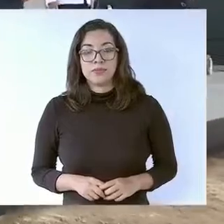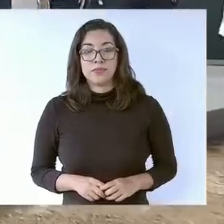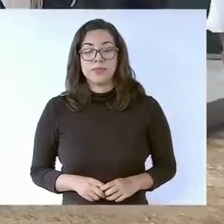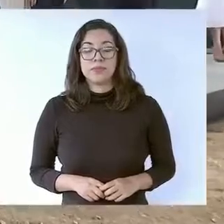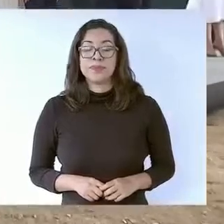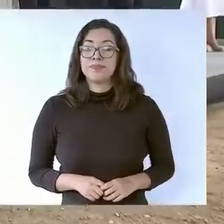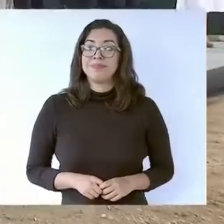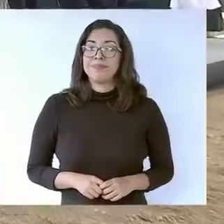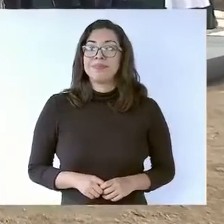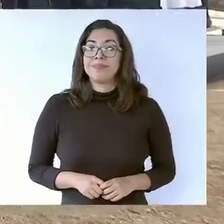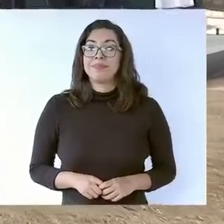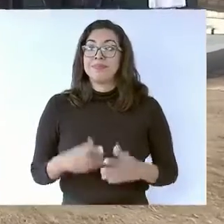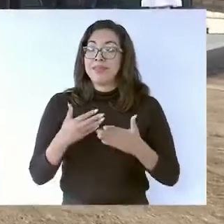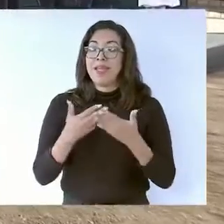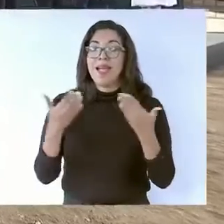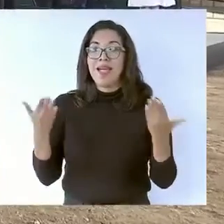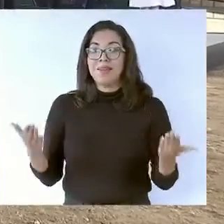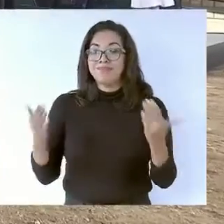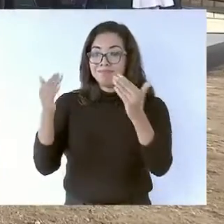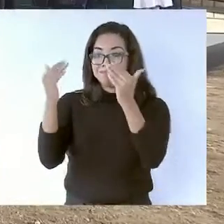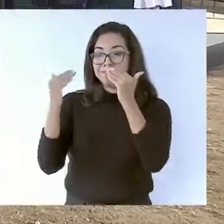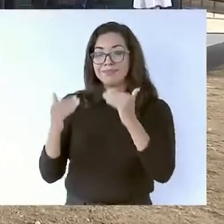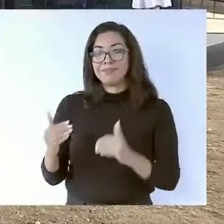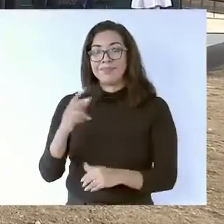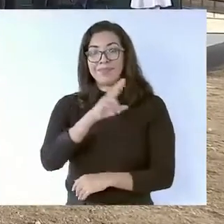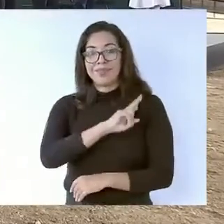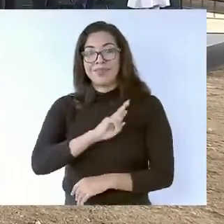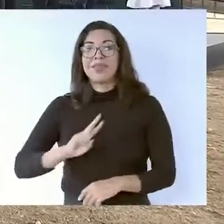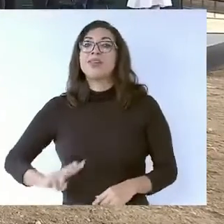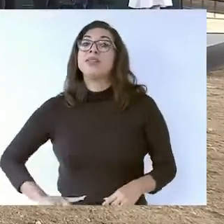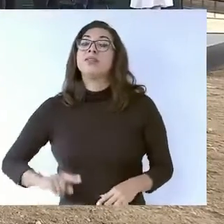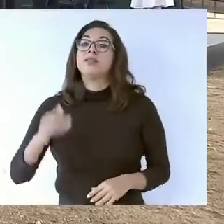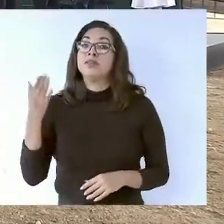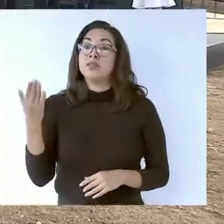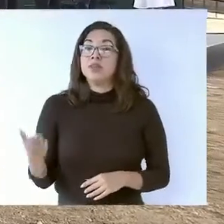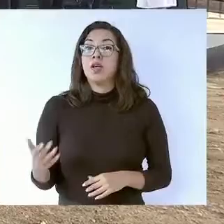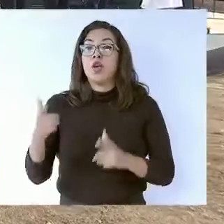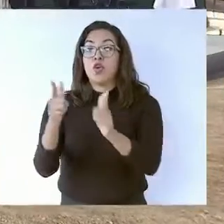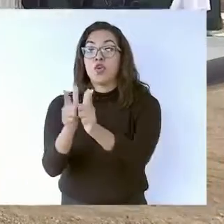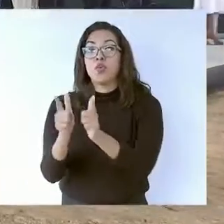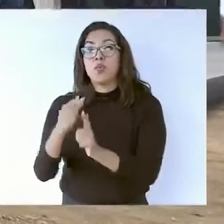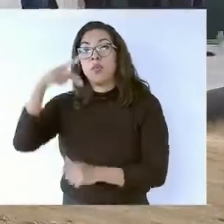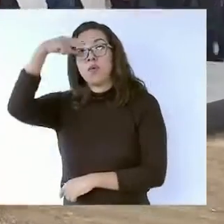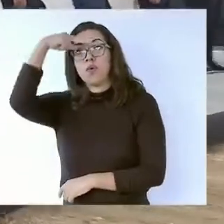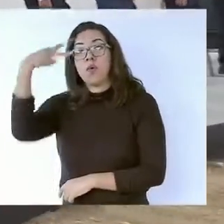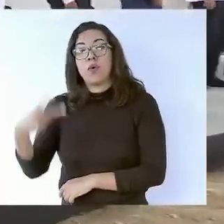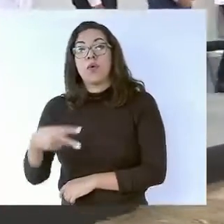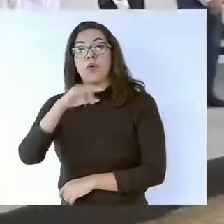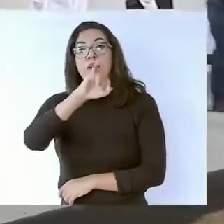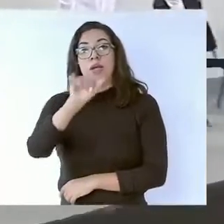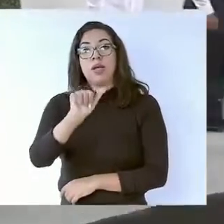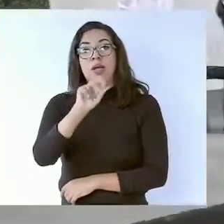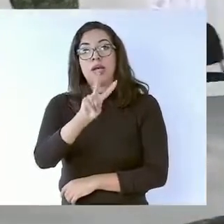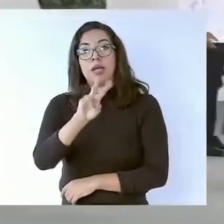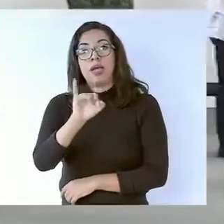A continuación, hace uso de la palabra el vicepresidente ejecutivo de Grupo México, Javier García de Quevedo.